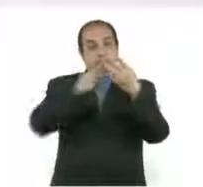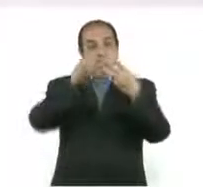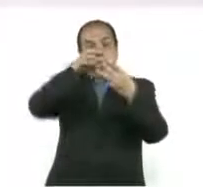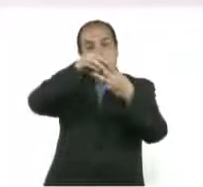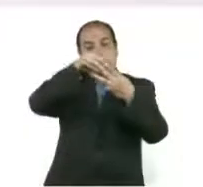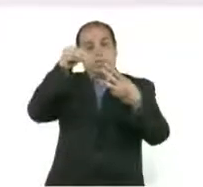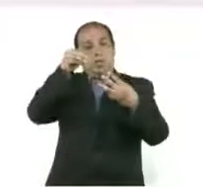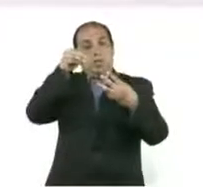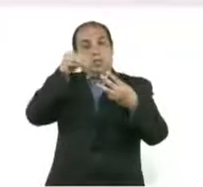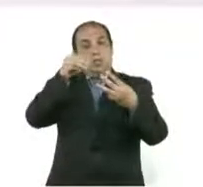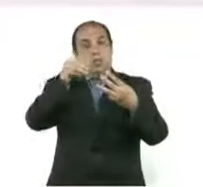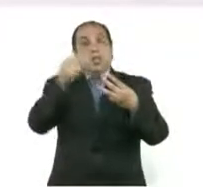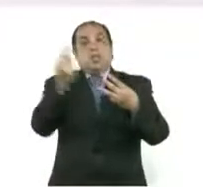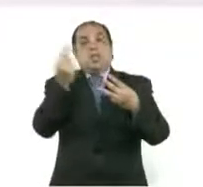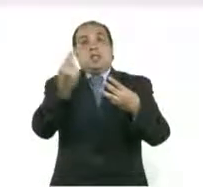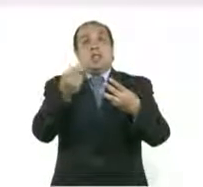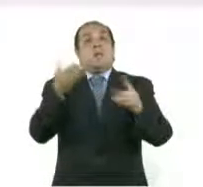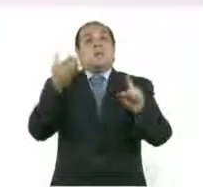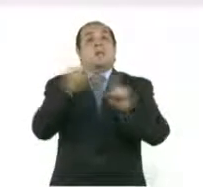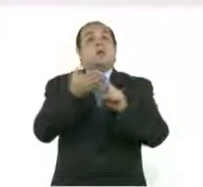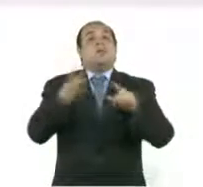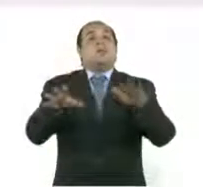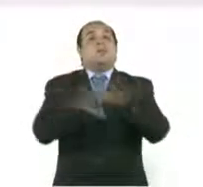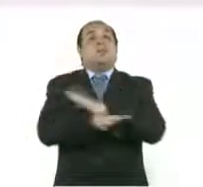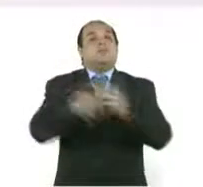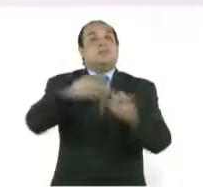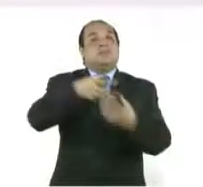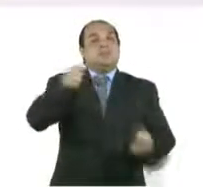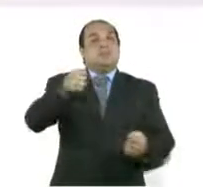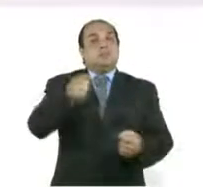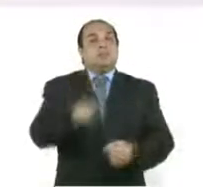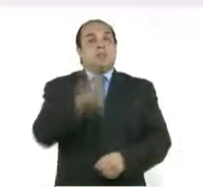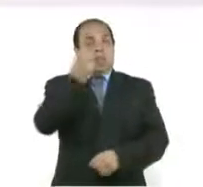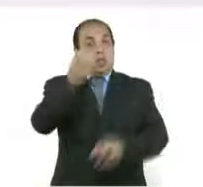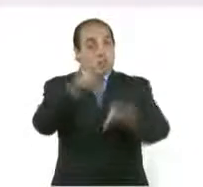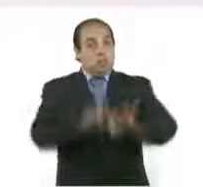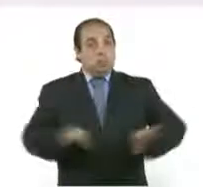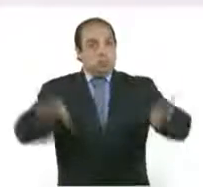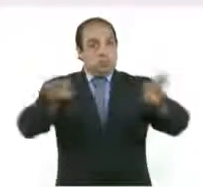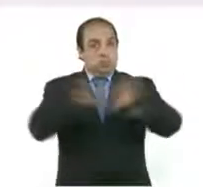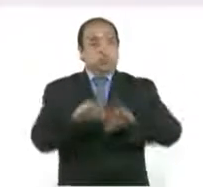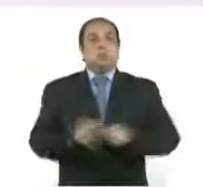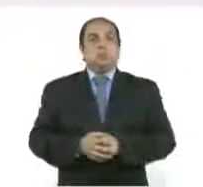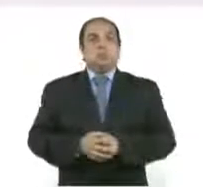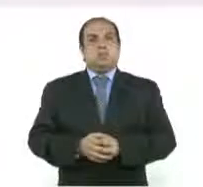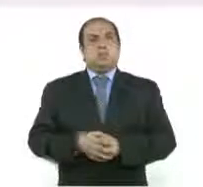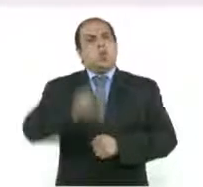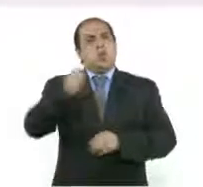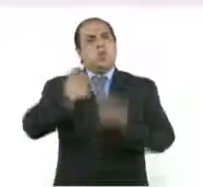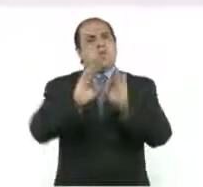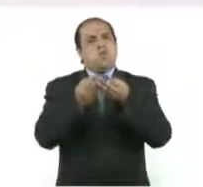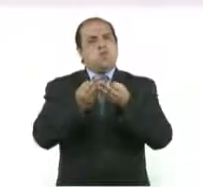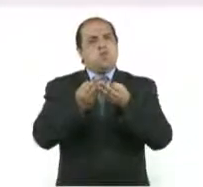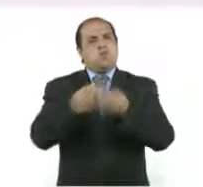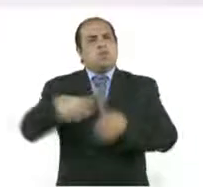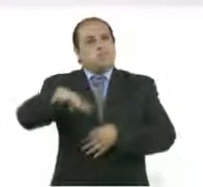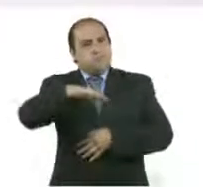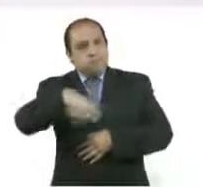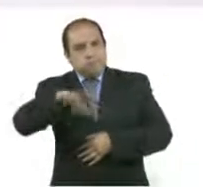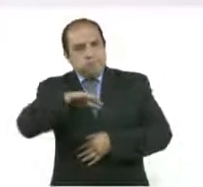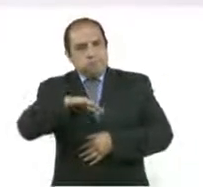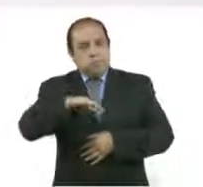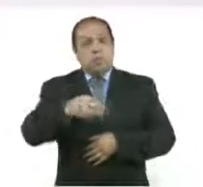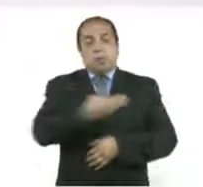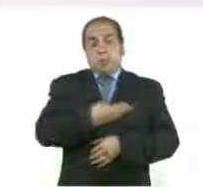para cambiar la Constitución. Y esto es algo importante. Claro que hay otras formas que se han buscado y que ha buscado